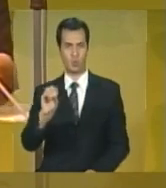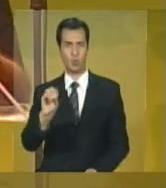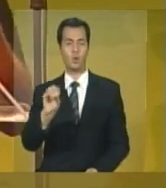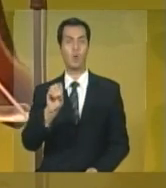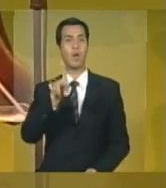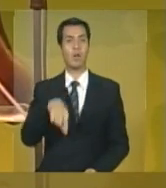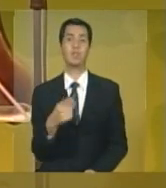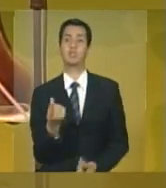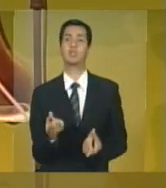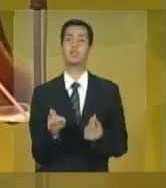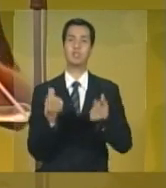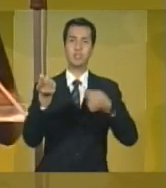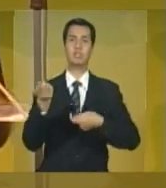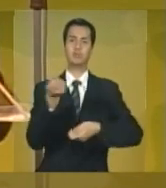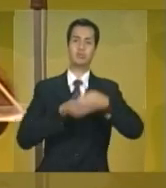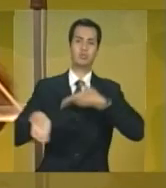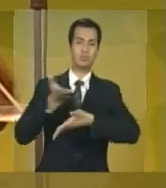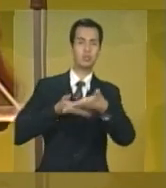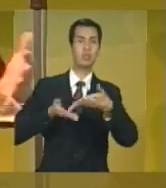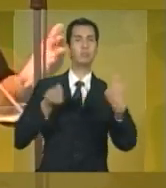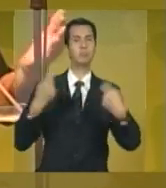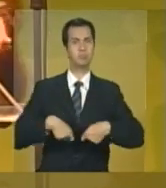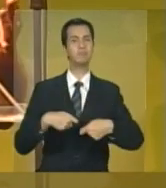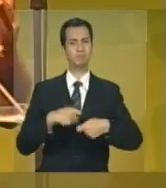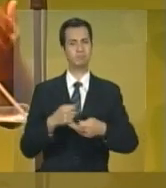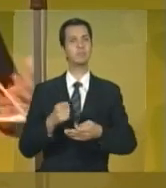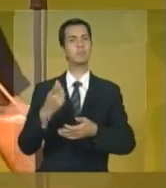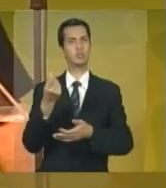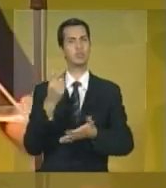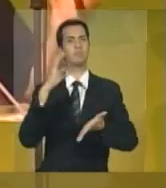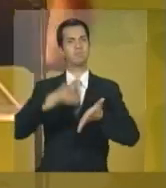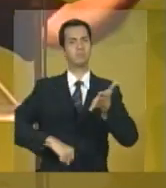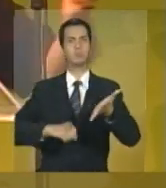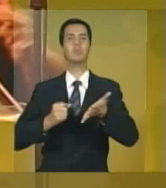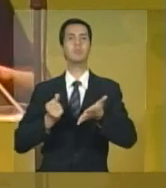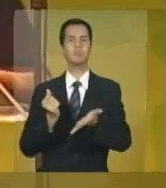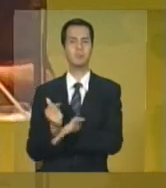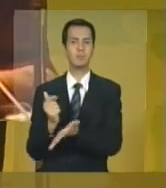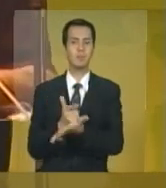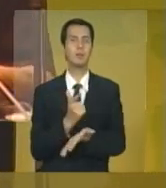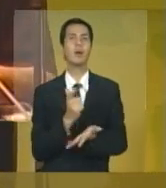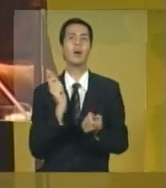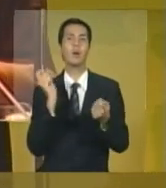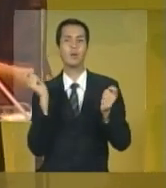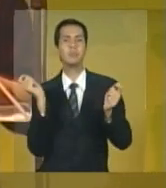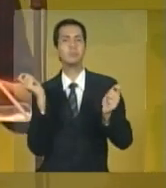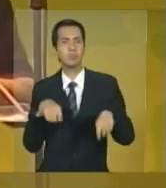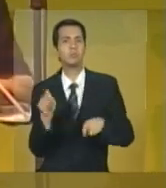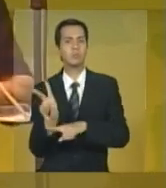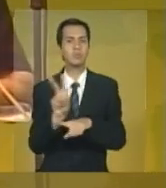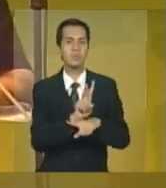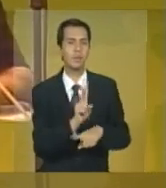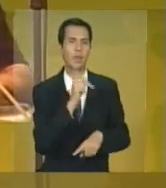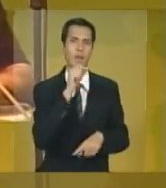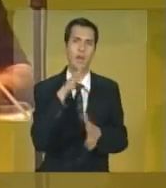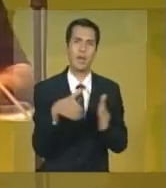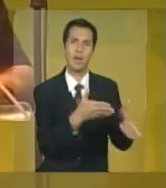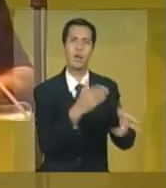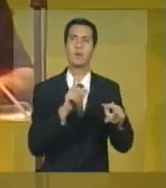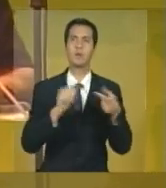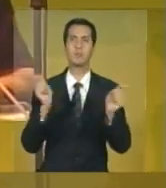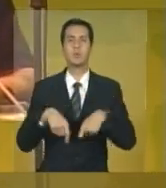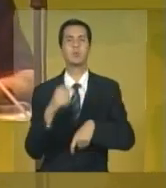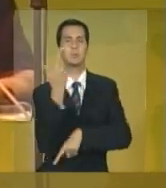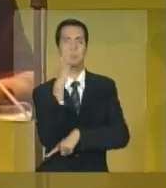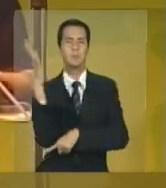podamos tener suficientes recursos para atender los problemas de agua, de protección de los bosques, de protección